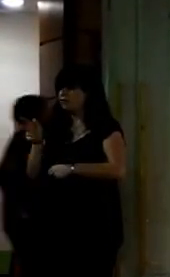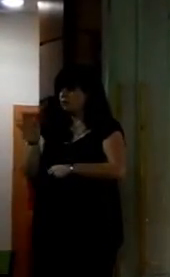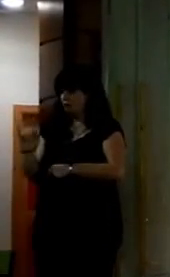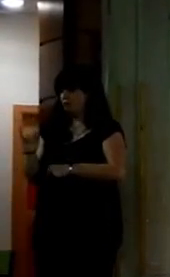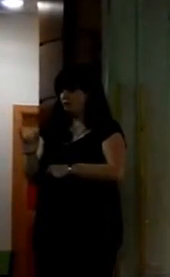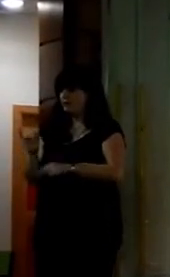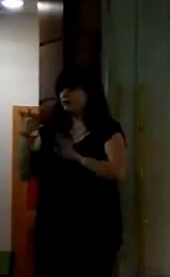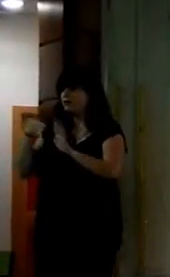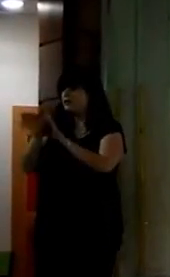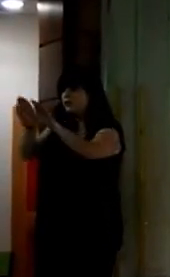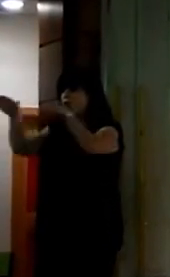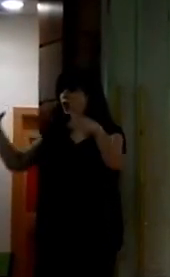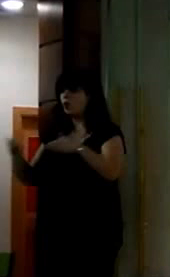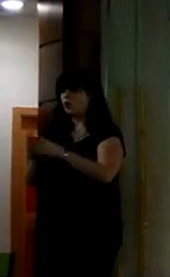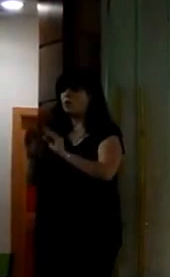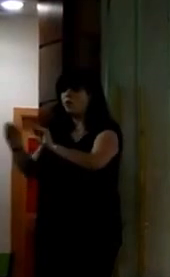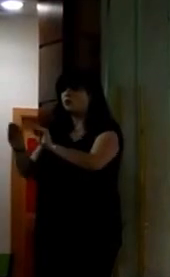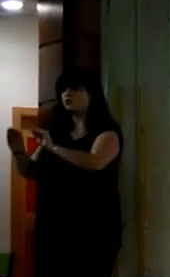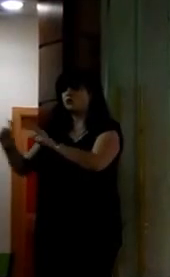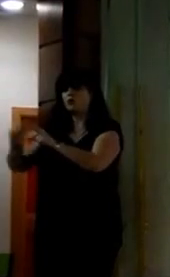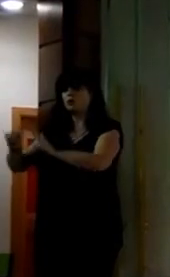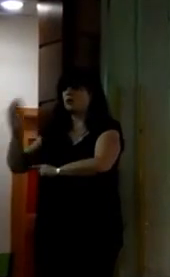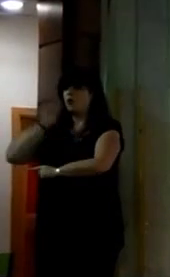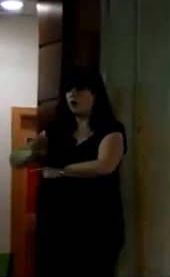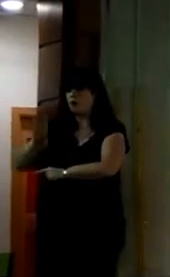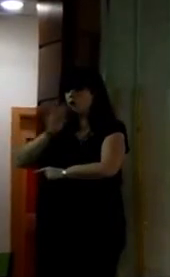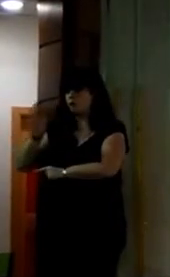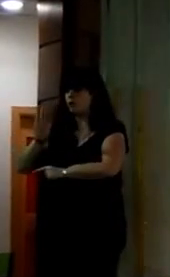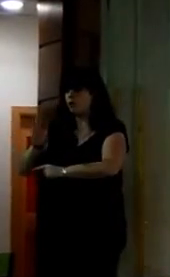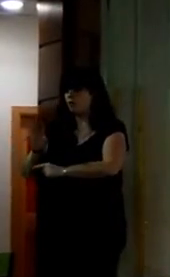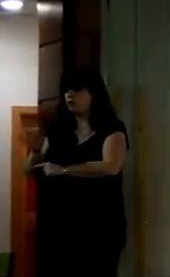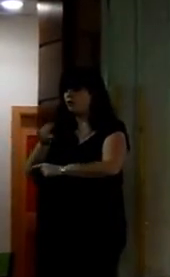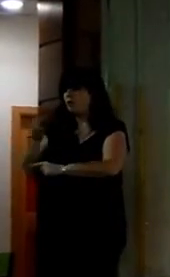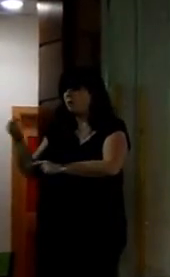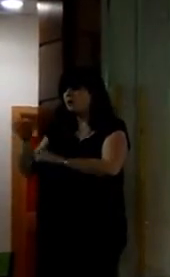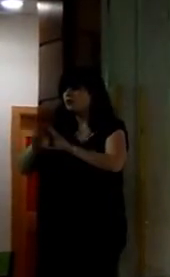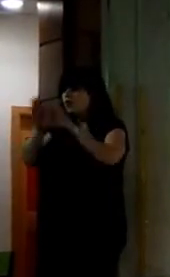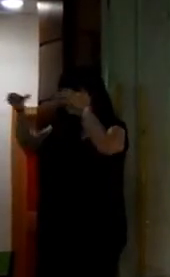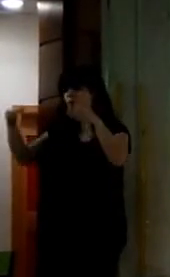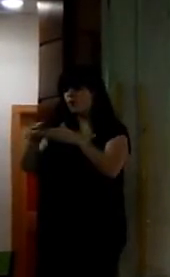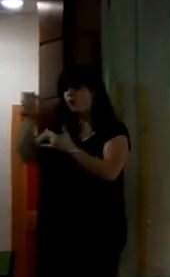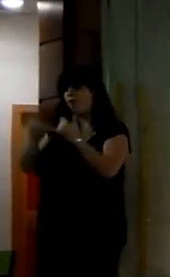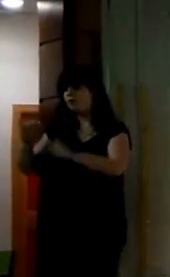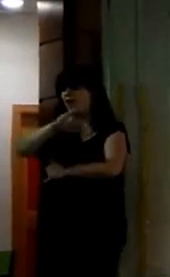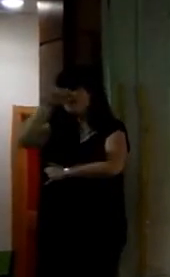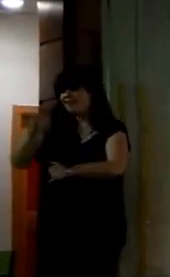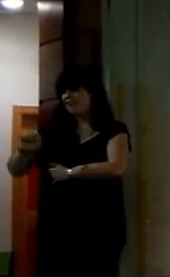o partido da corrupción de todas as castes, o partido que fixo da crise